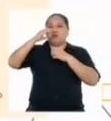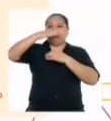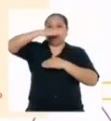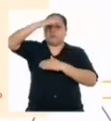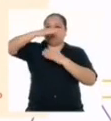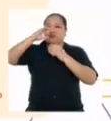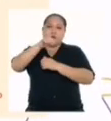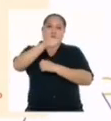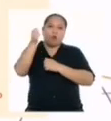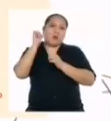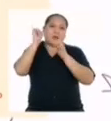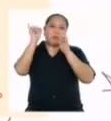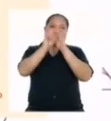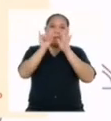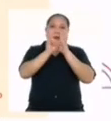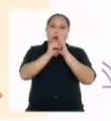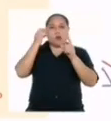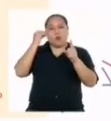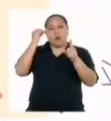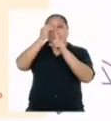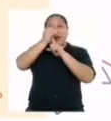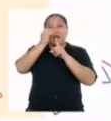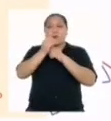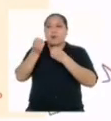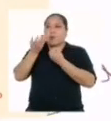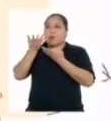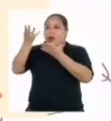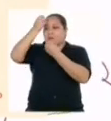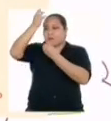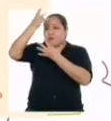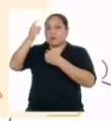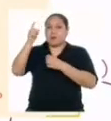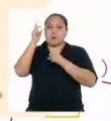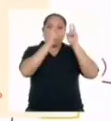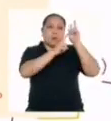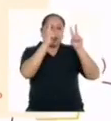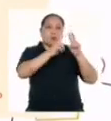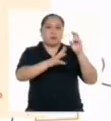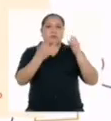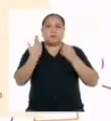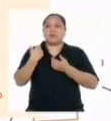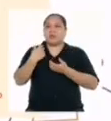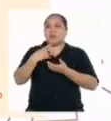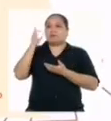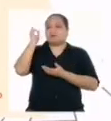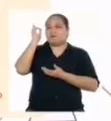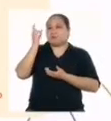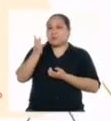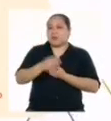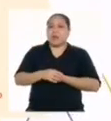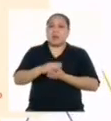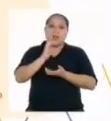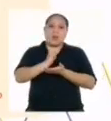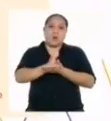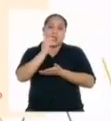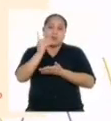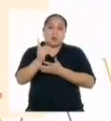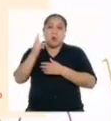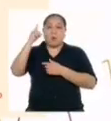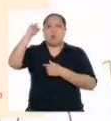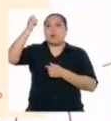u otros textos e imágenes con el fin de informar a los que observan contenidos de índole docente, política o